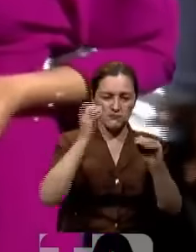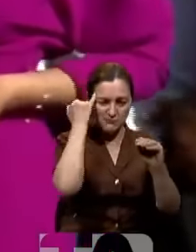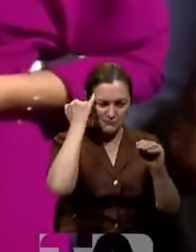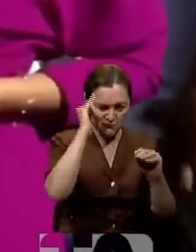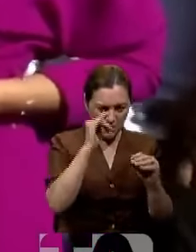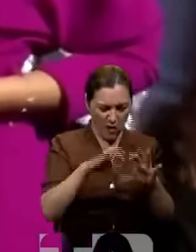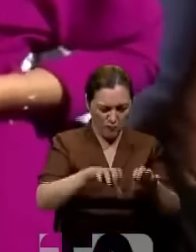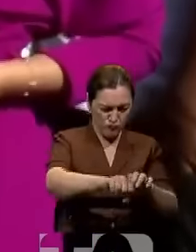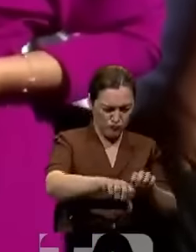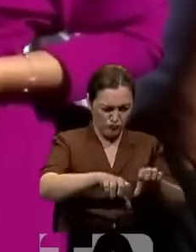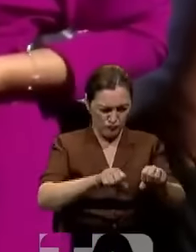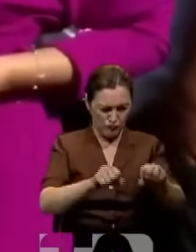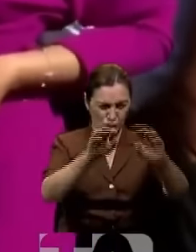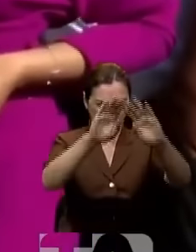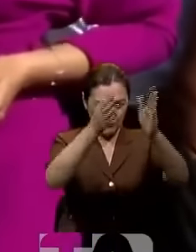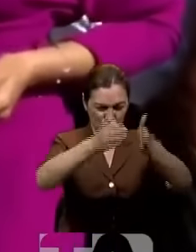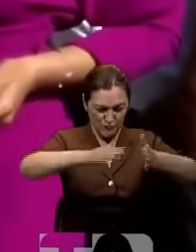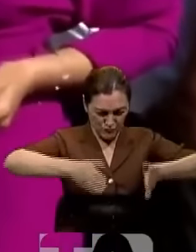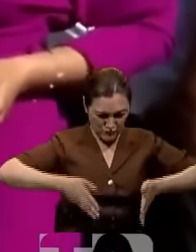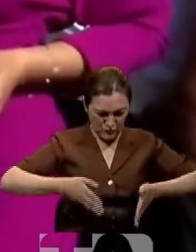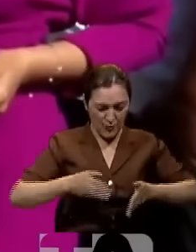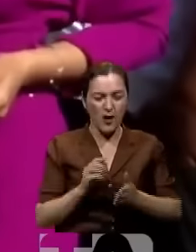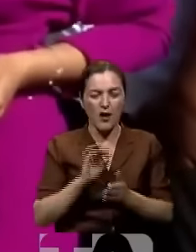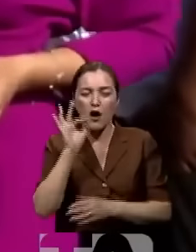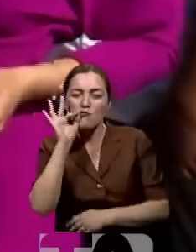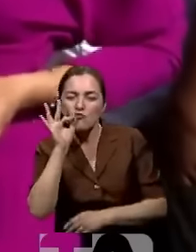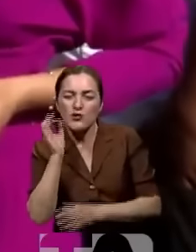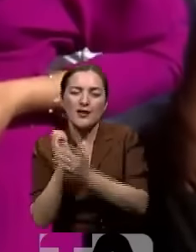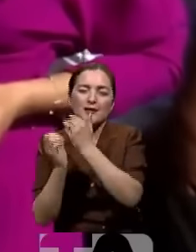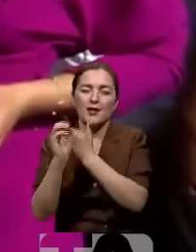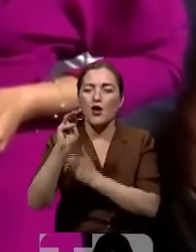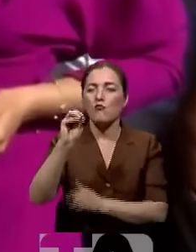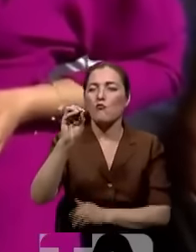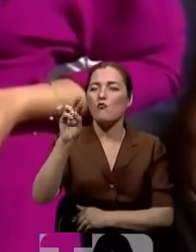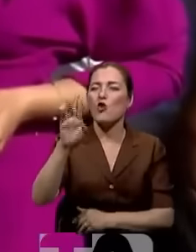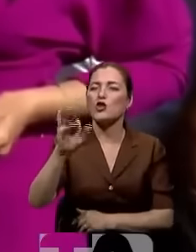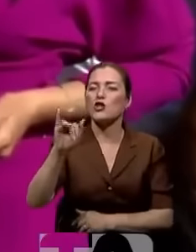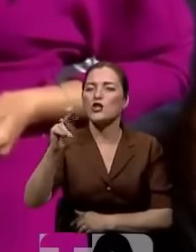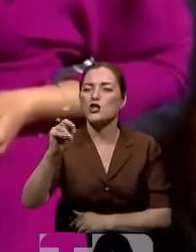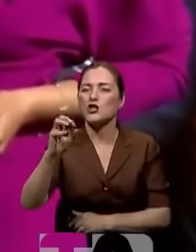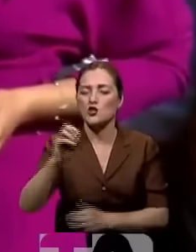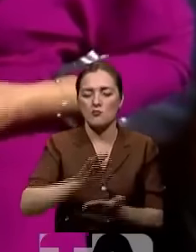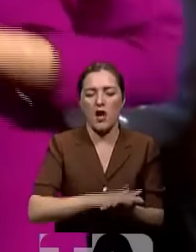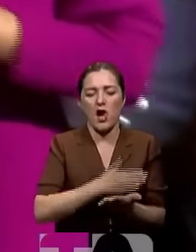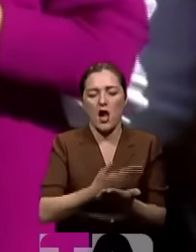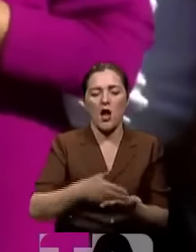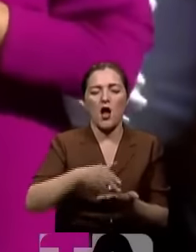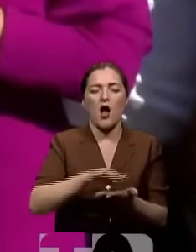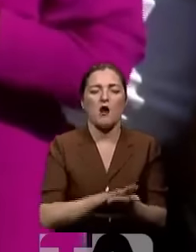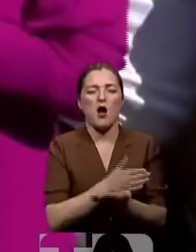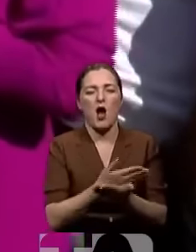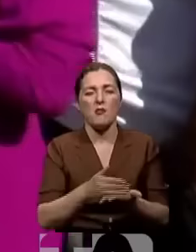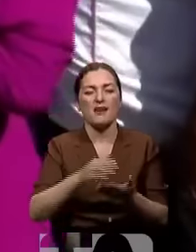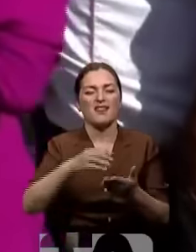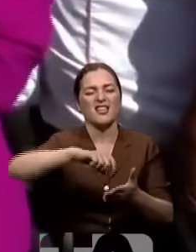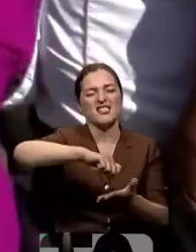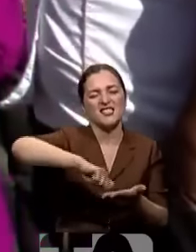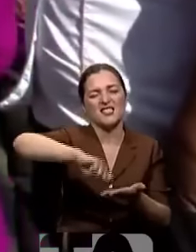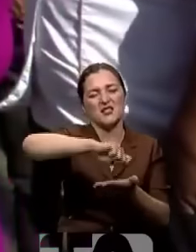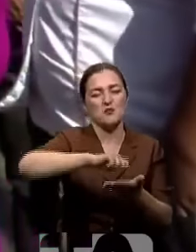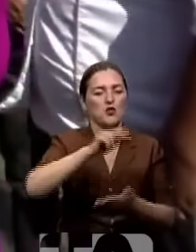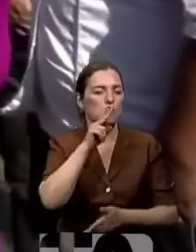Y pues el relleno no podía ser de otra manera, una fruta ancestral como el mortiño mezclado con crema pastelera de vainilla. Ricardo, ¿por qué